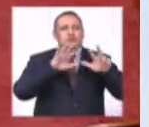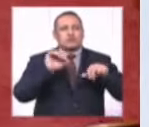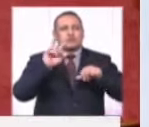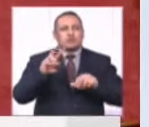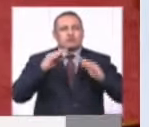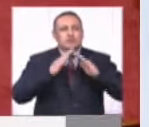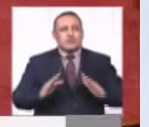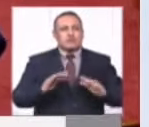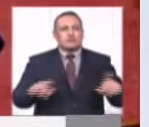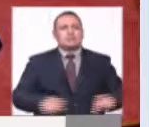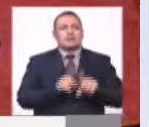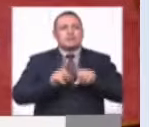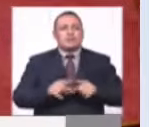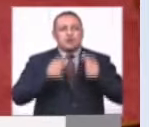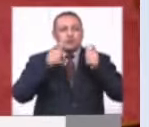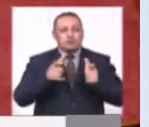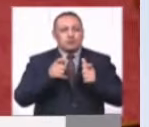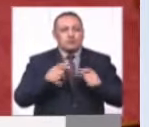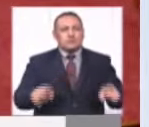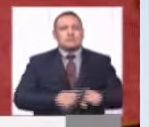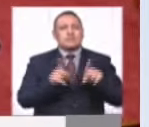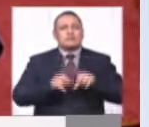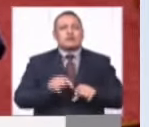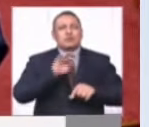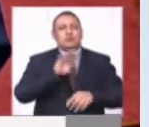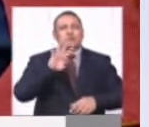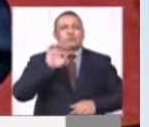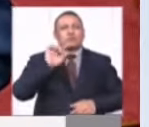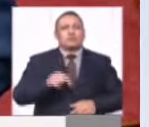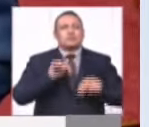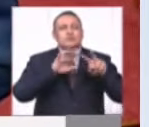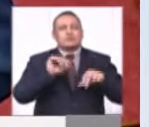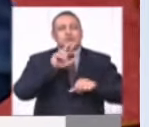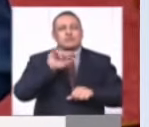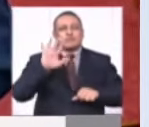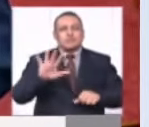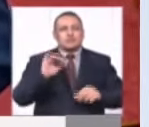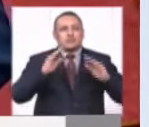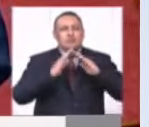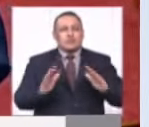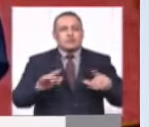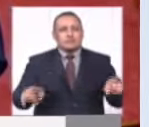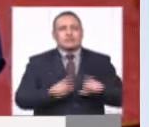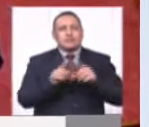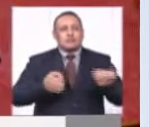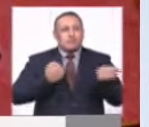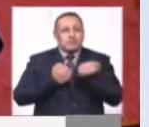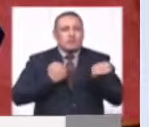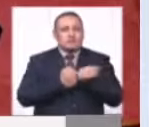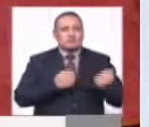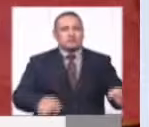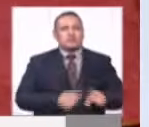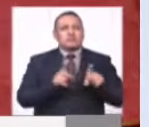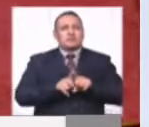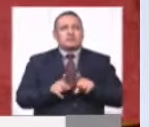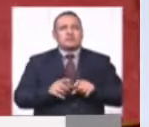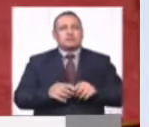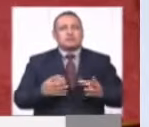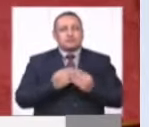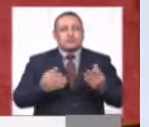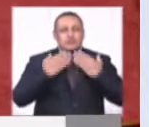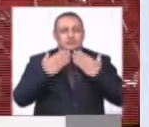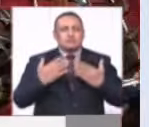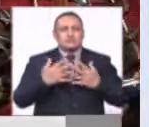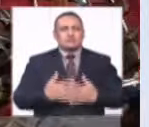263,982 viviendas para control larvario y 44,735 viviendas para fumigación. Muchas